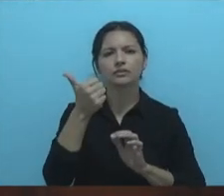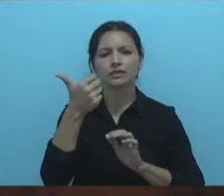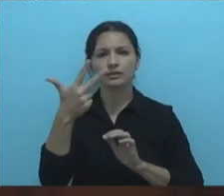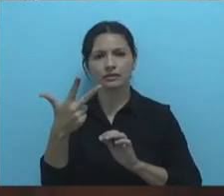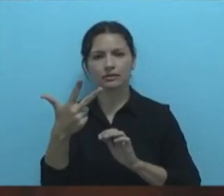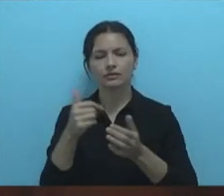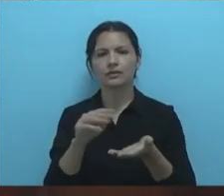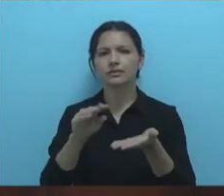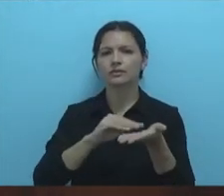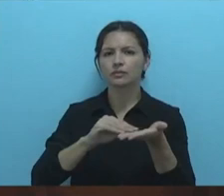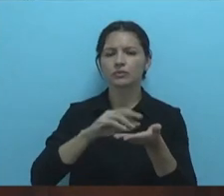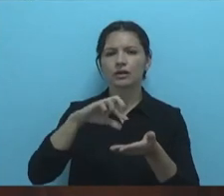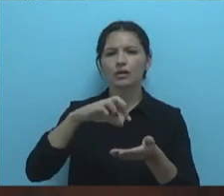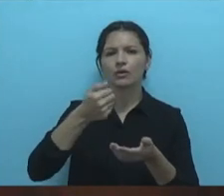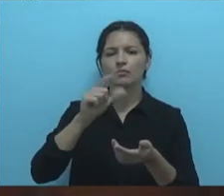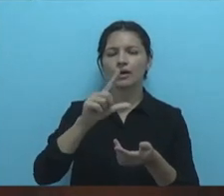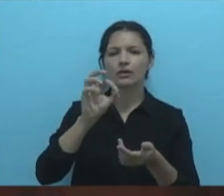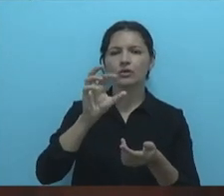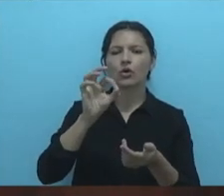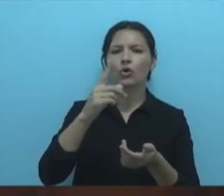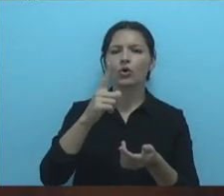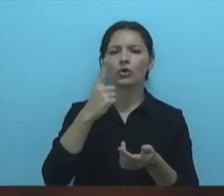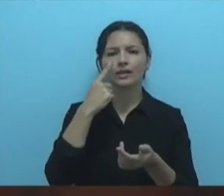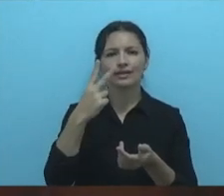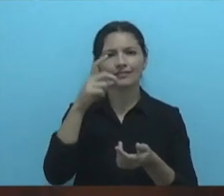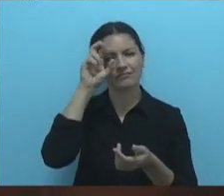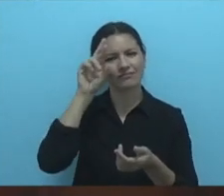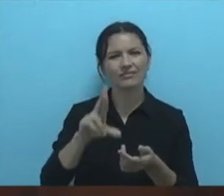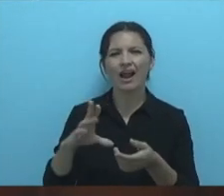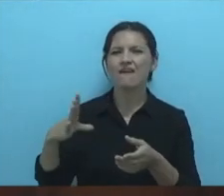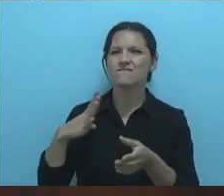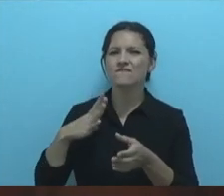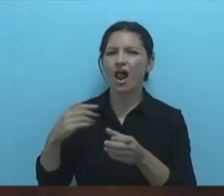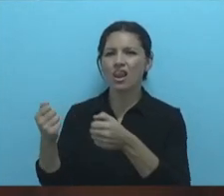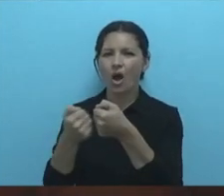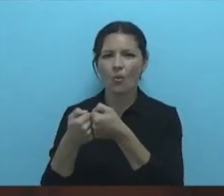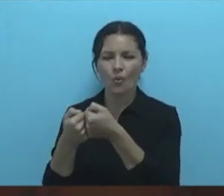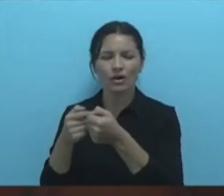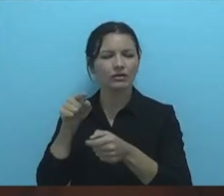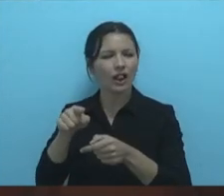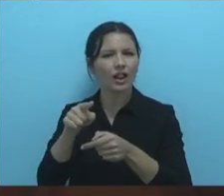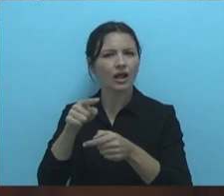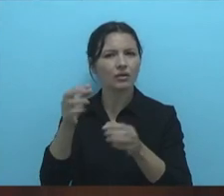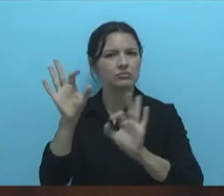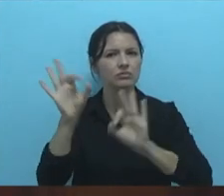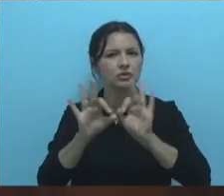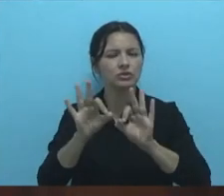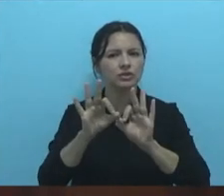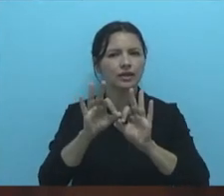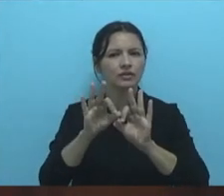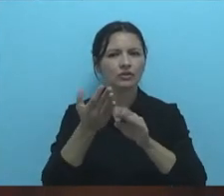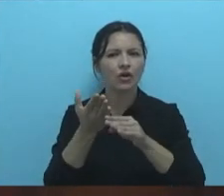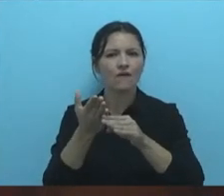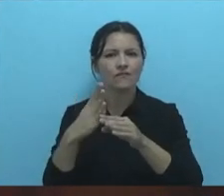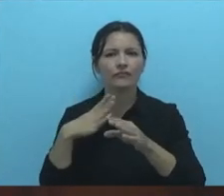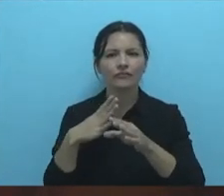del diputado Pablo Oliver no cuenta con dictamen y en labor parlamentaria se solicitó que primero pase por la comisión